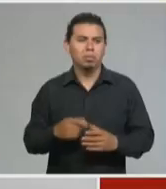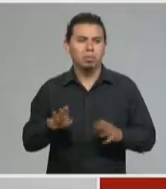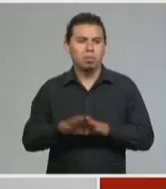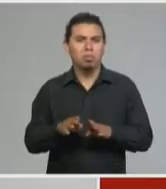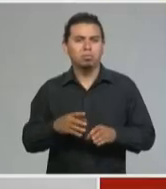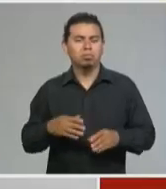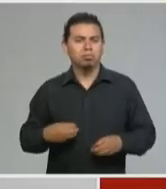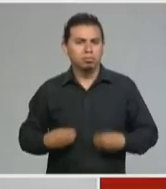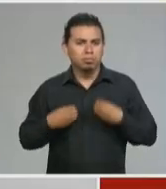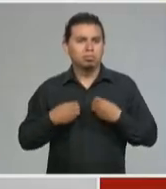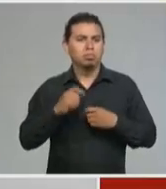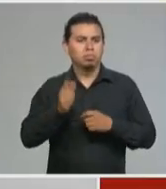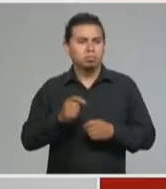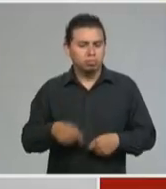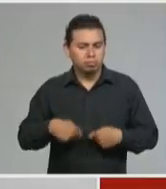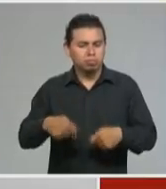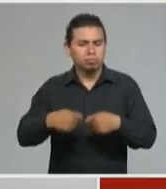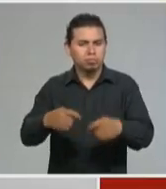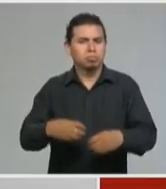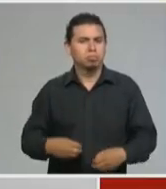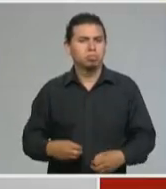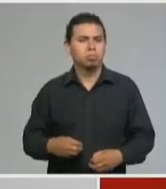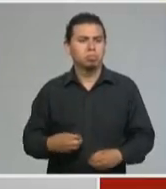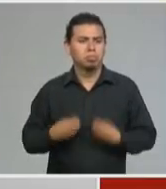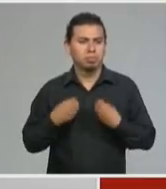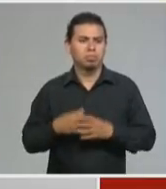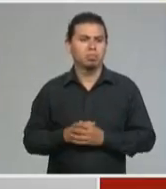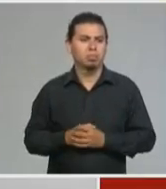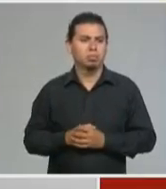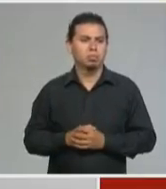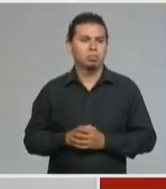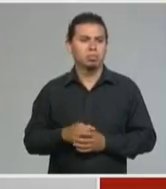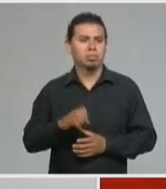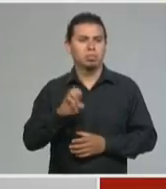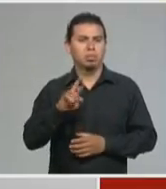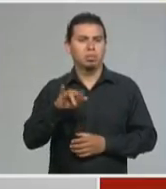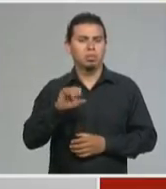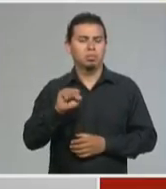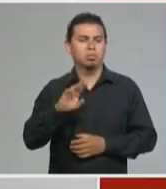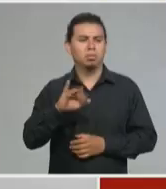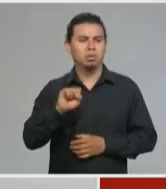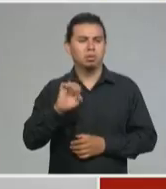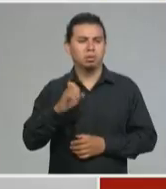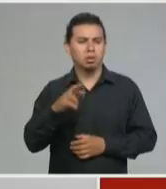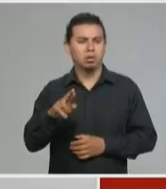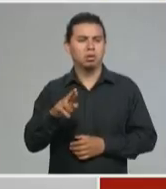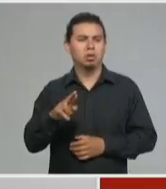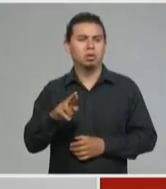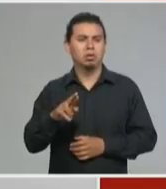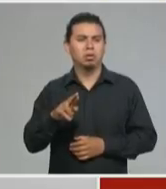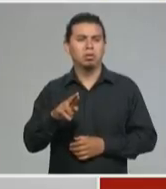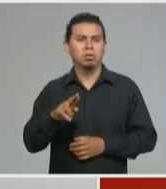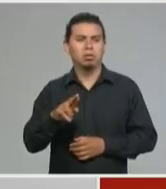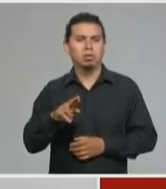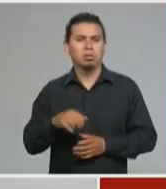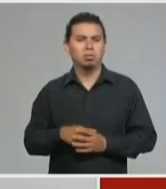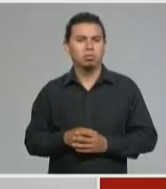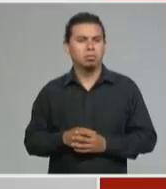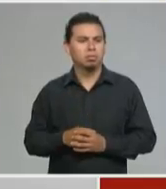dulce, intenso y refinado. Erwin Kisch dedicó a Monte Albán frases contundentes sobre su